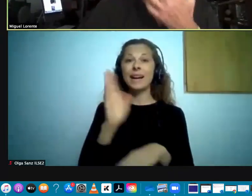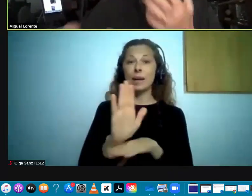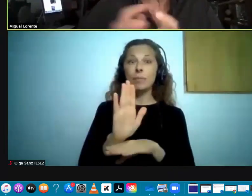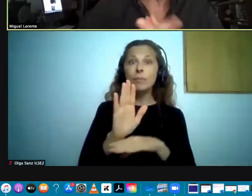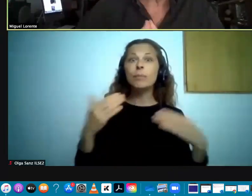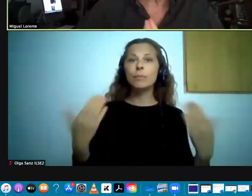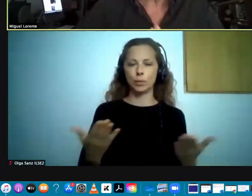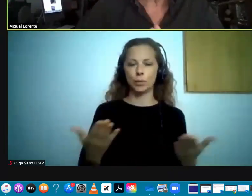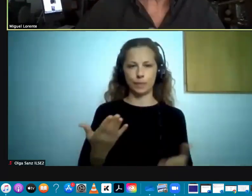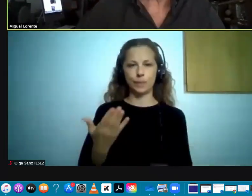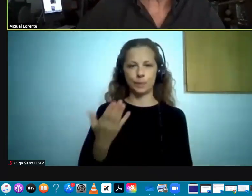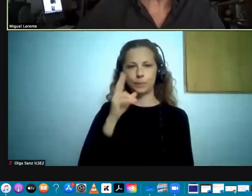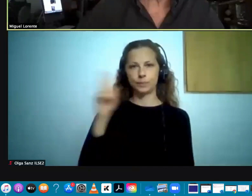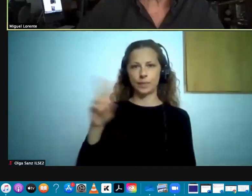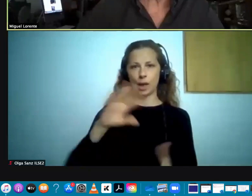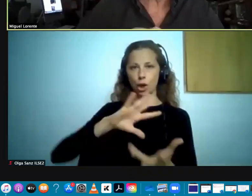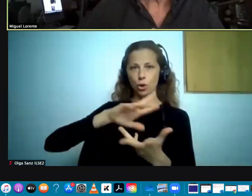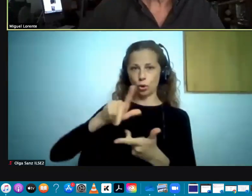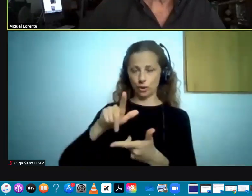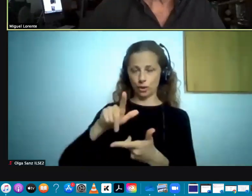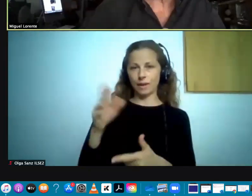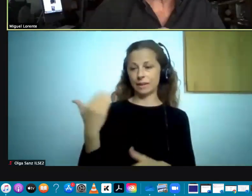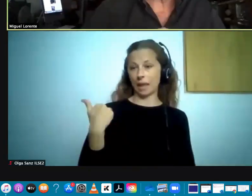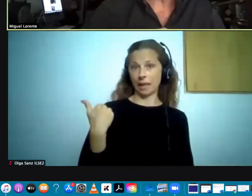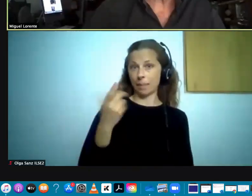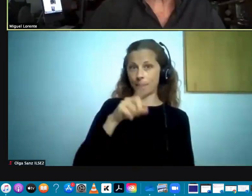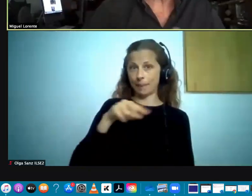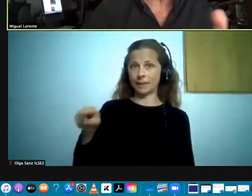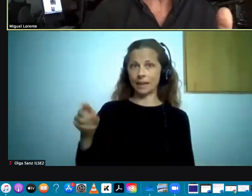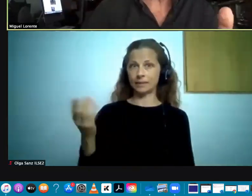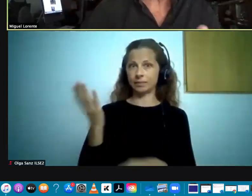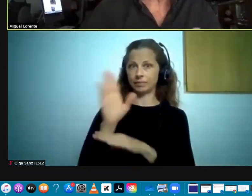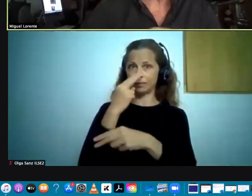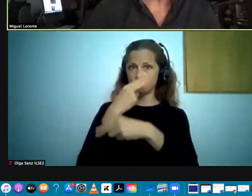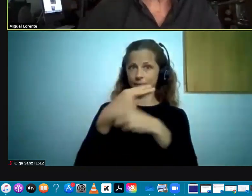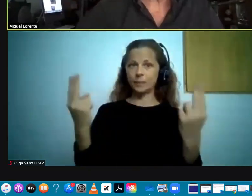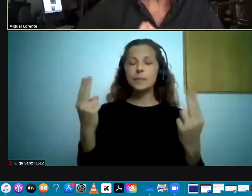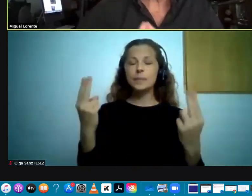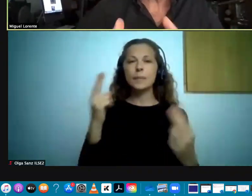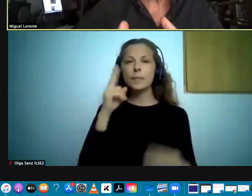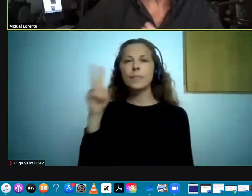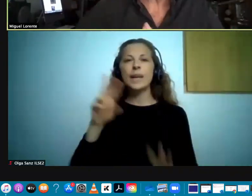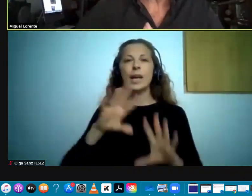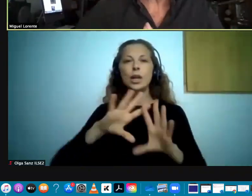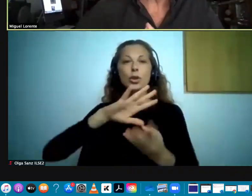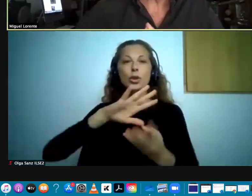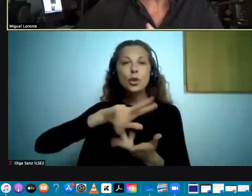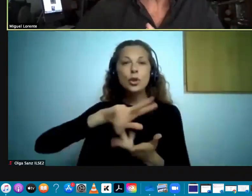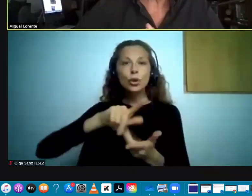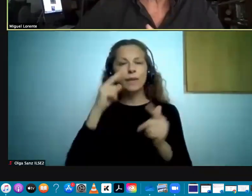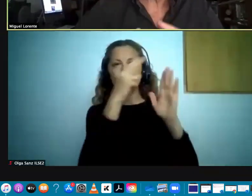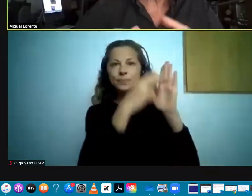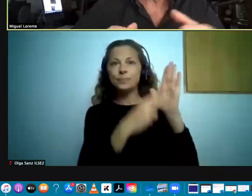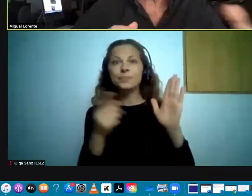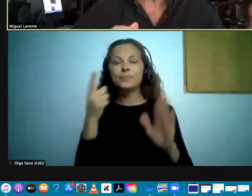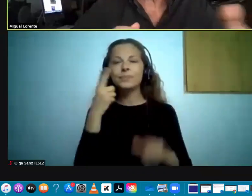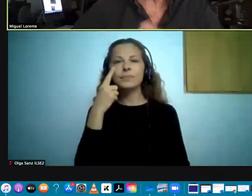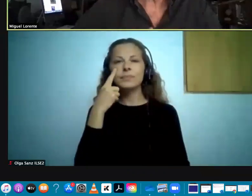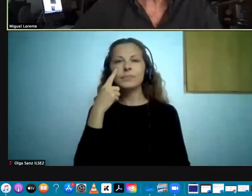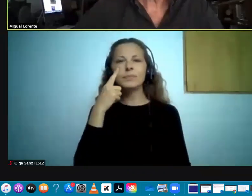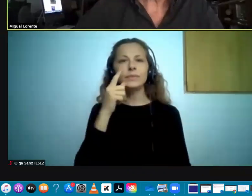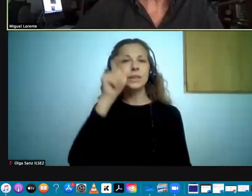noticia que apareció hace unos meses en la cual se recogía como un cliente en un restaurante,